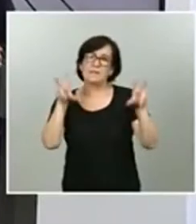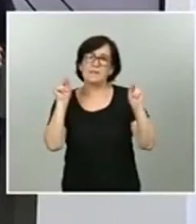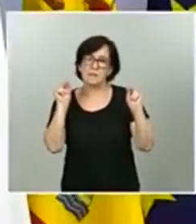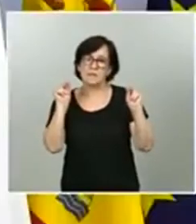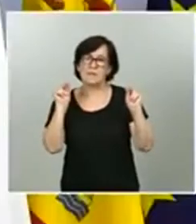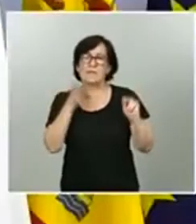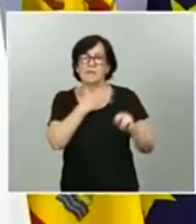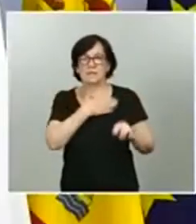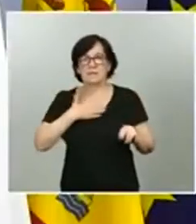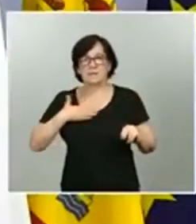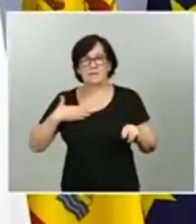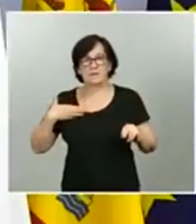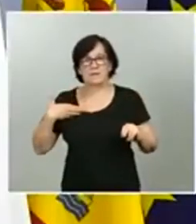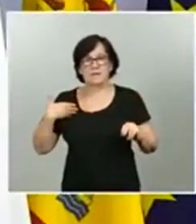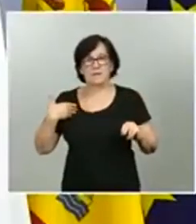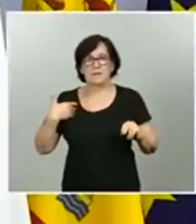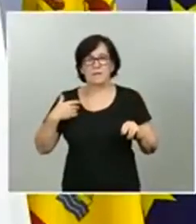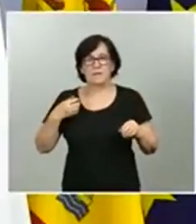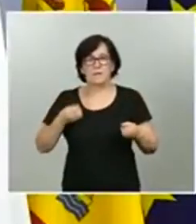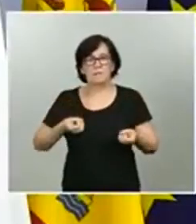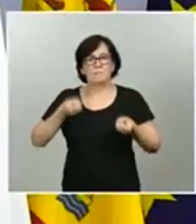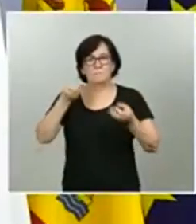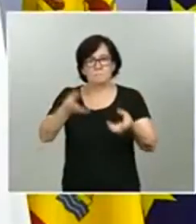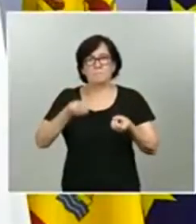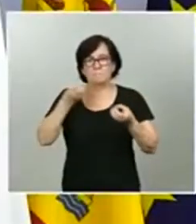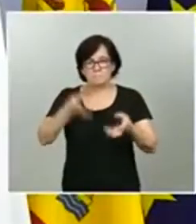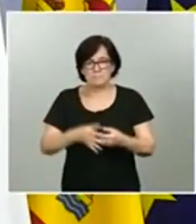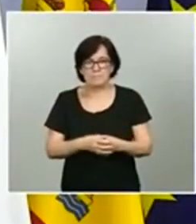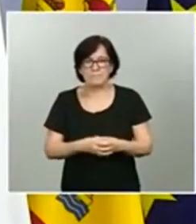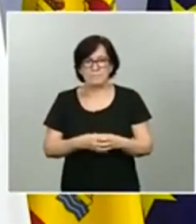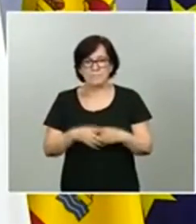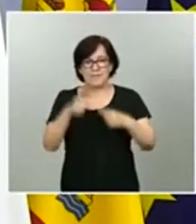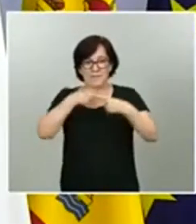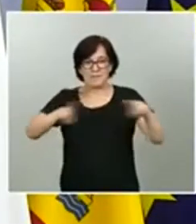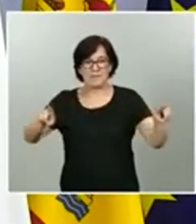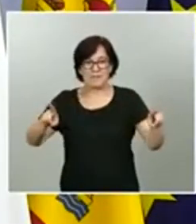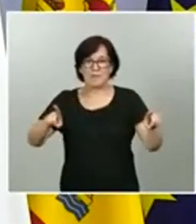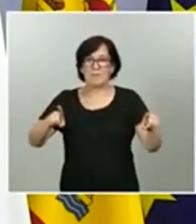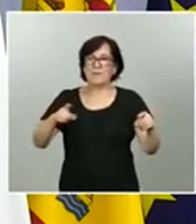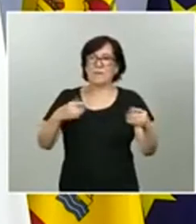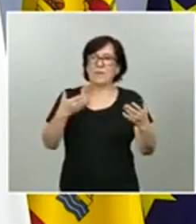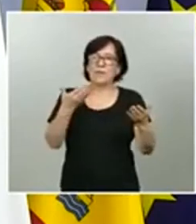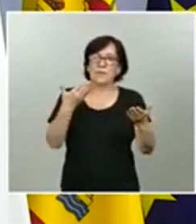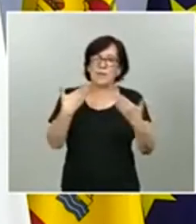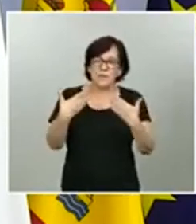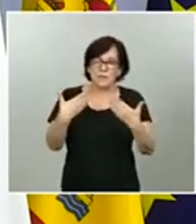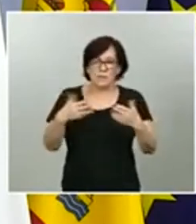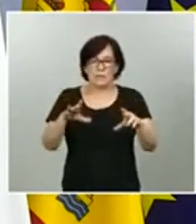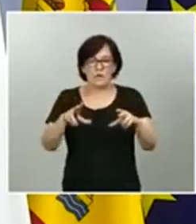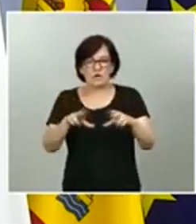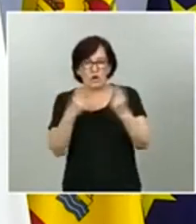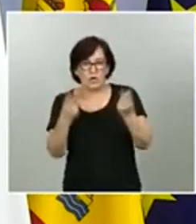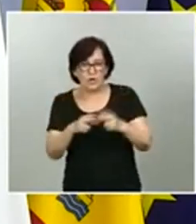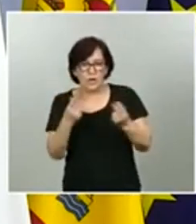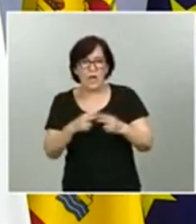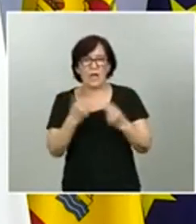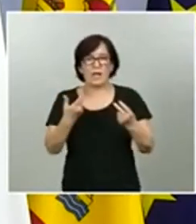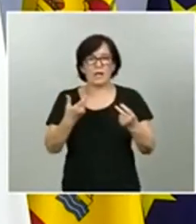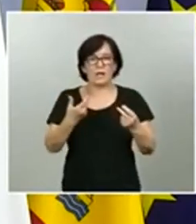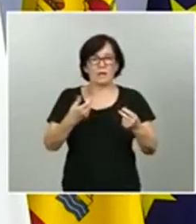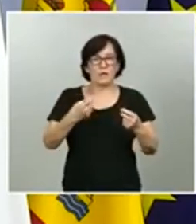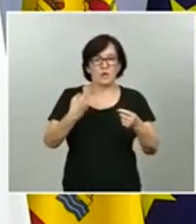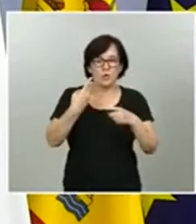también trasladarles que, a diferencia de las relaciones sociales, culturales, económicas que